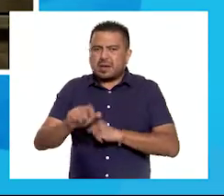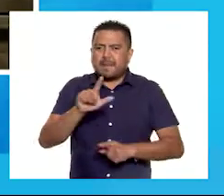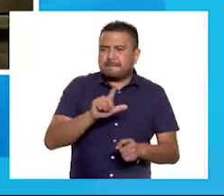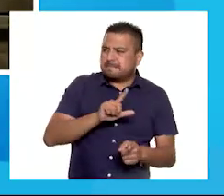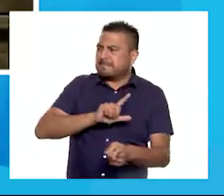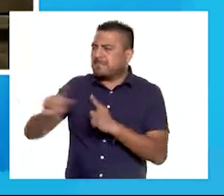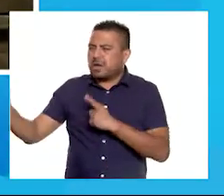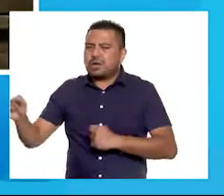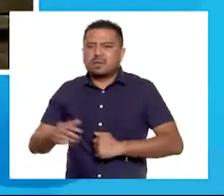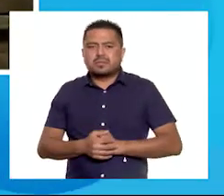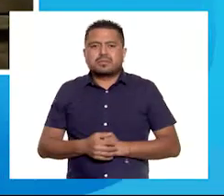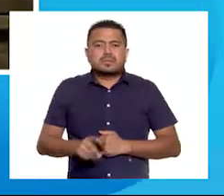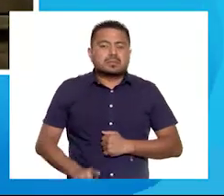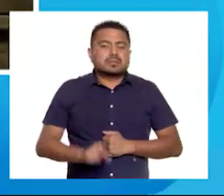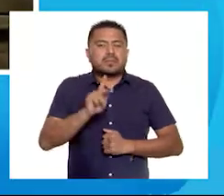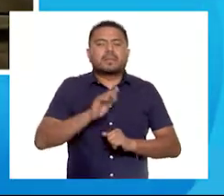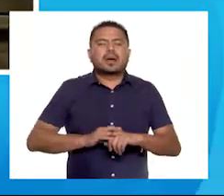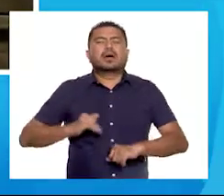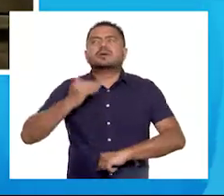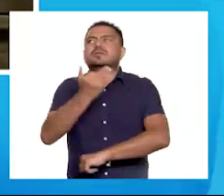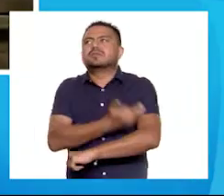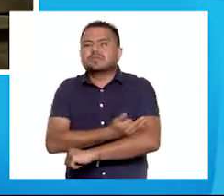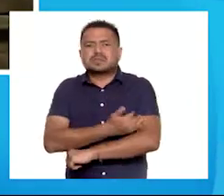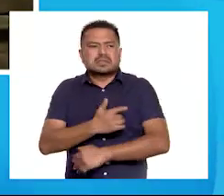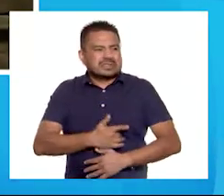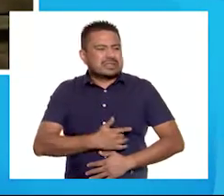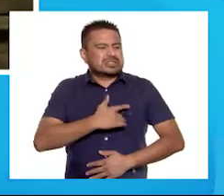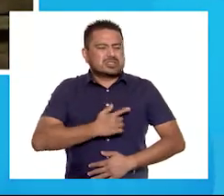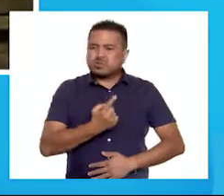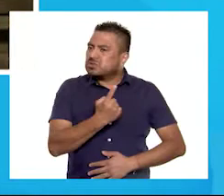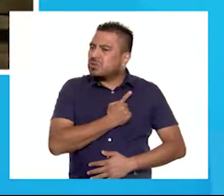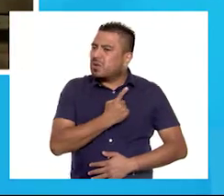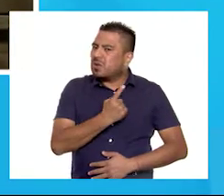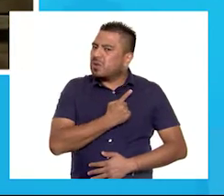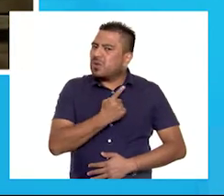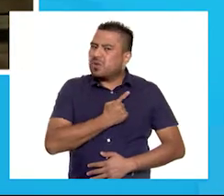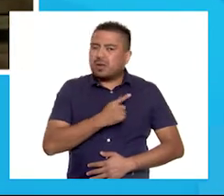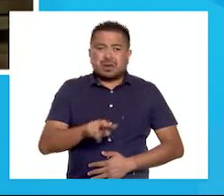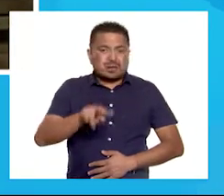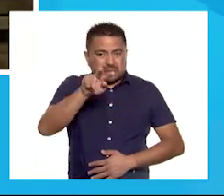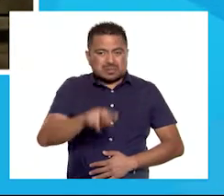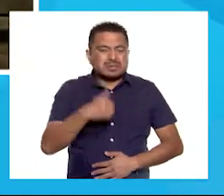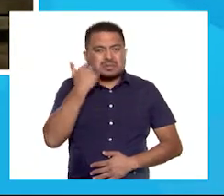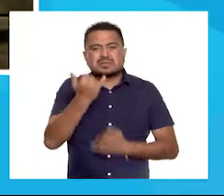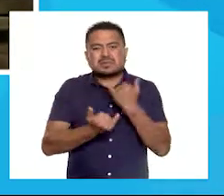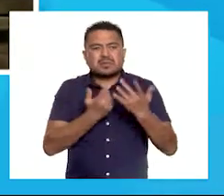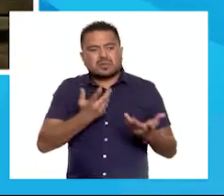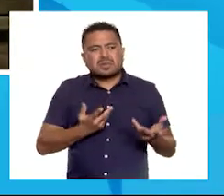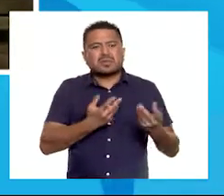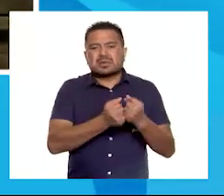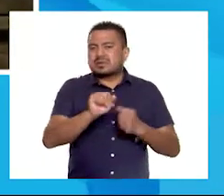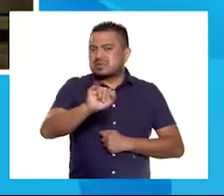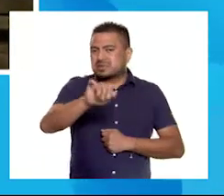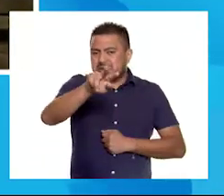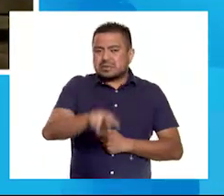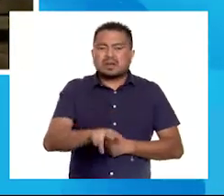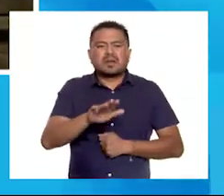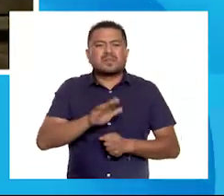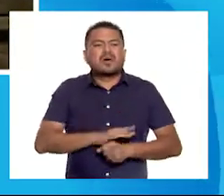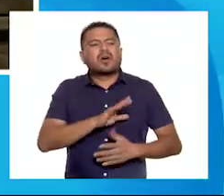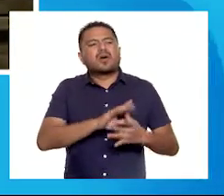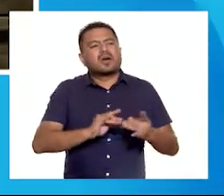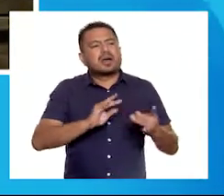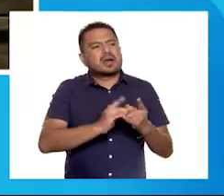ahí. Pero más al rato me siento solo. La verdad sí quiero jugar con ellos porque